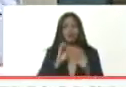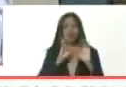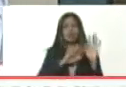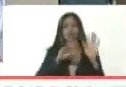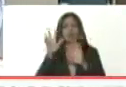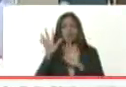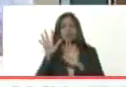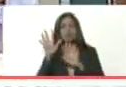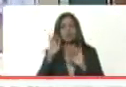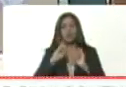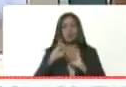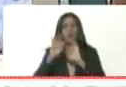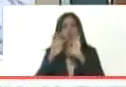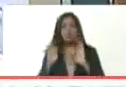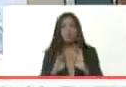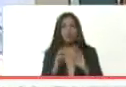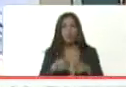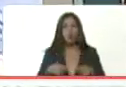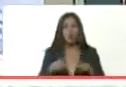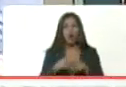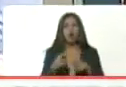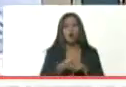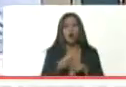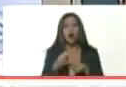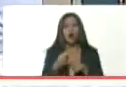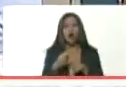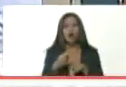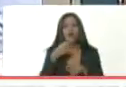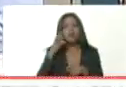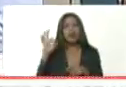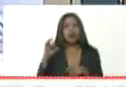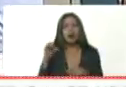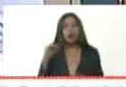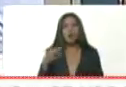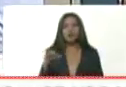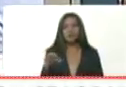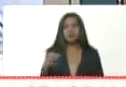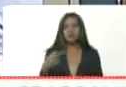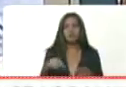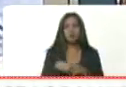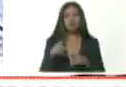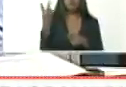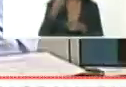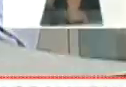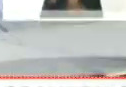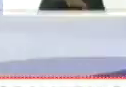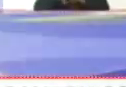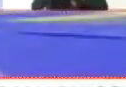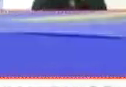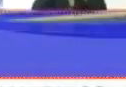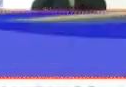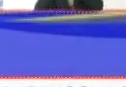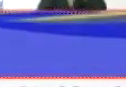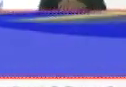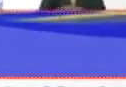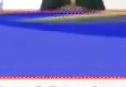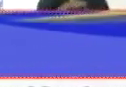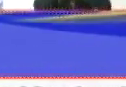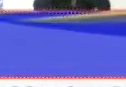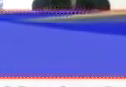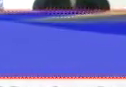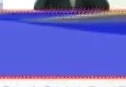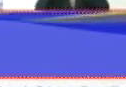tres están acá en el eje guarenas-guatire nos acompañan los alcaldes de ambos municipios y dos están en el municipio